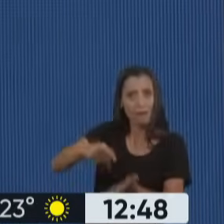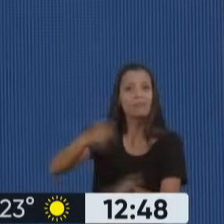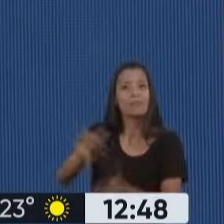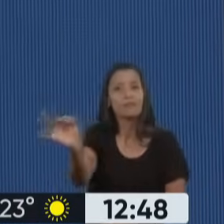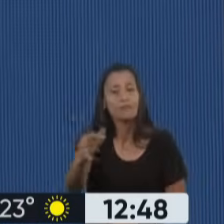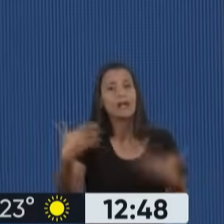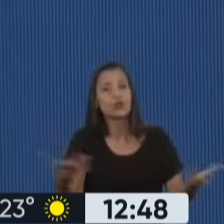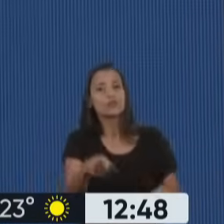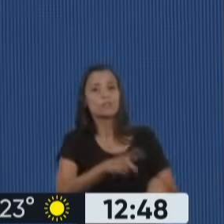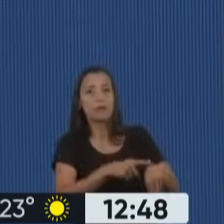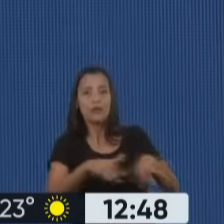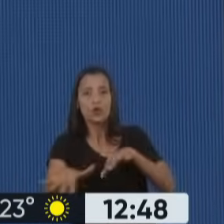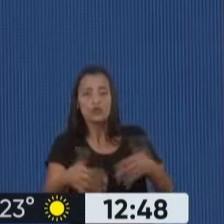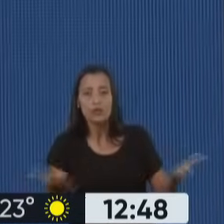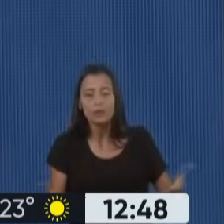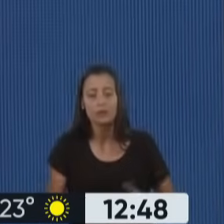Y en ese contexto,